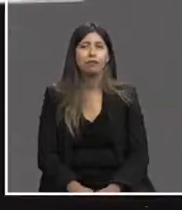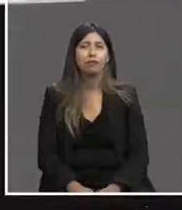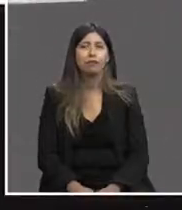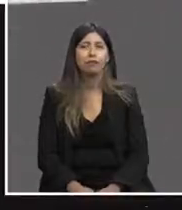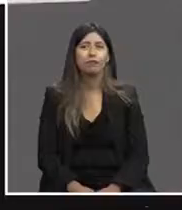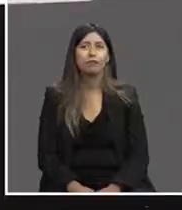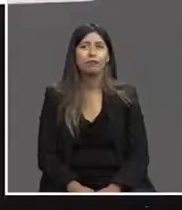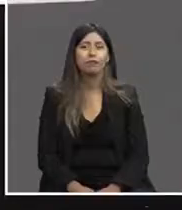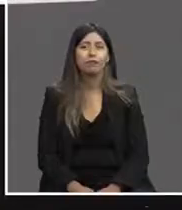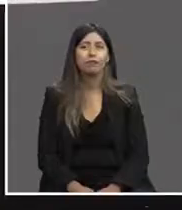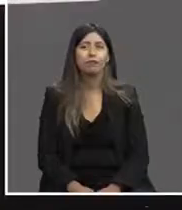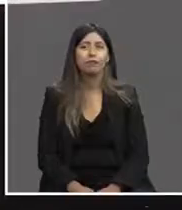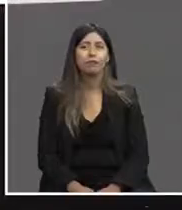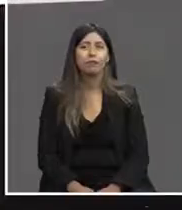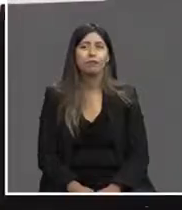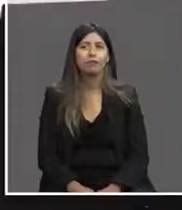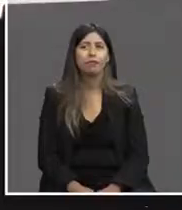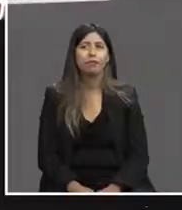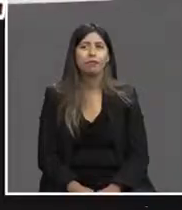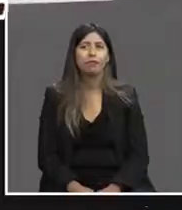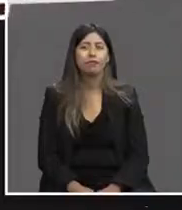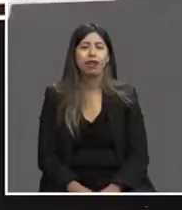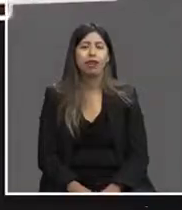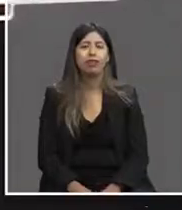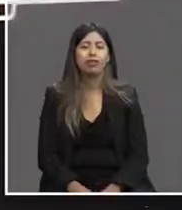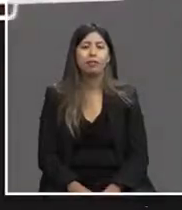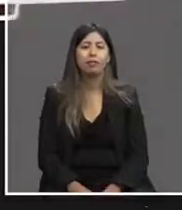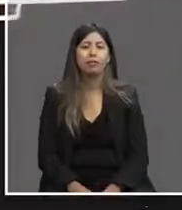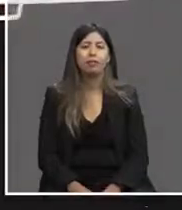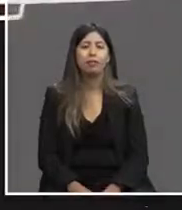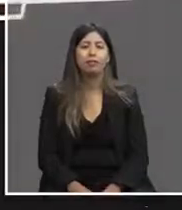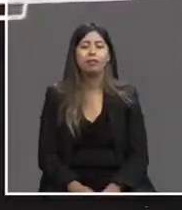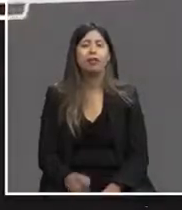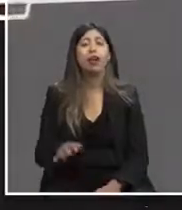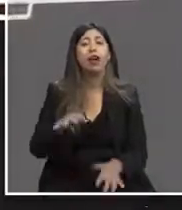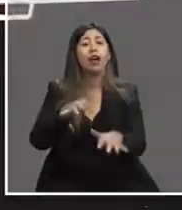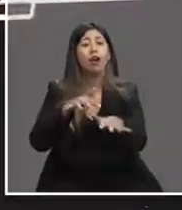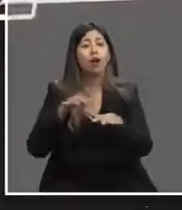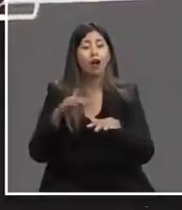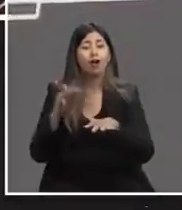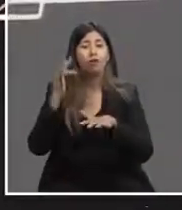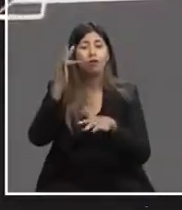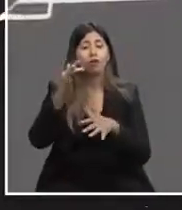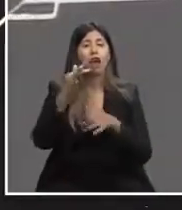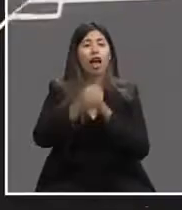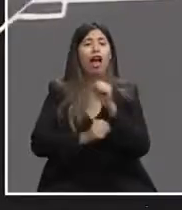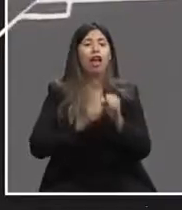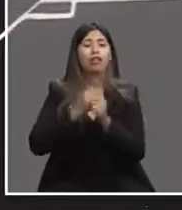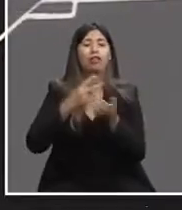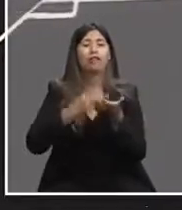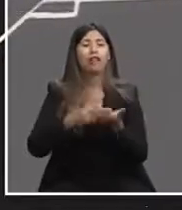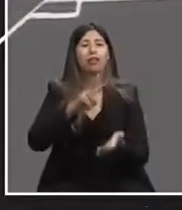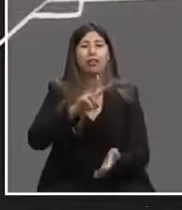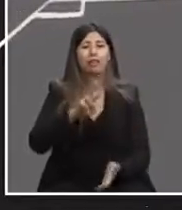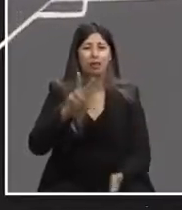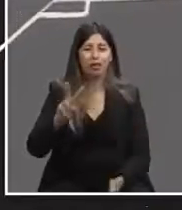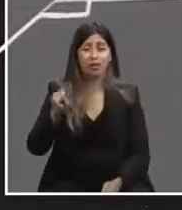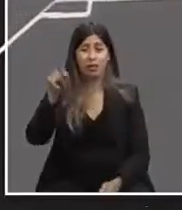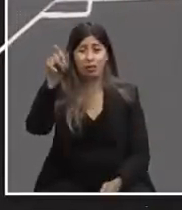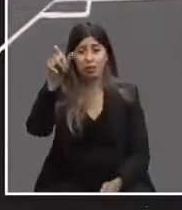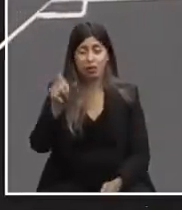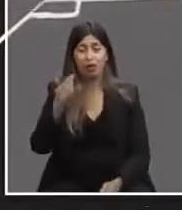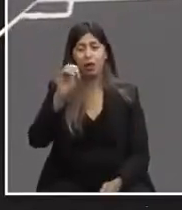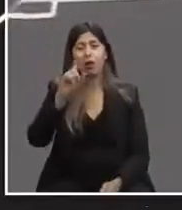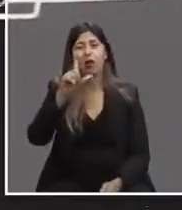físicamente en los estudios donde estamos haciendo el Congreso Futuro 2022. Él es Olivier Kempft.